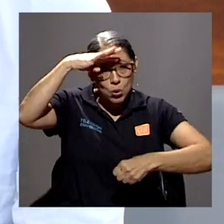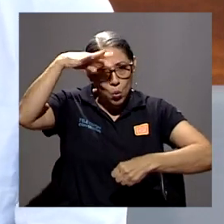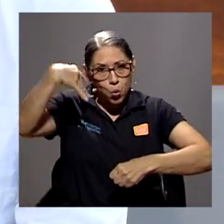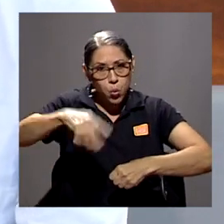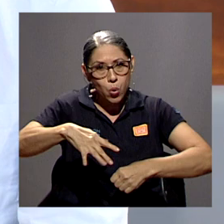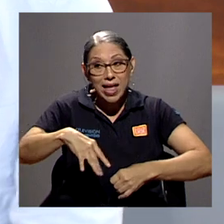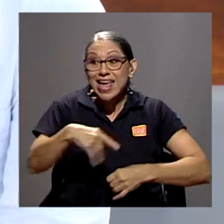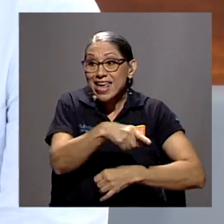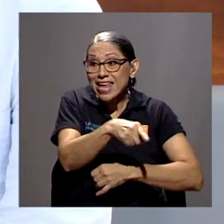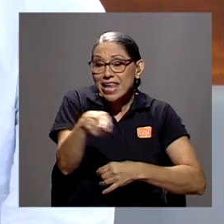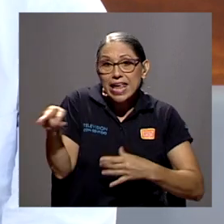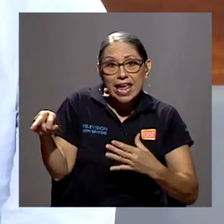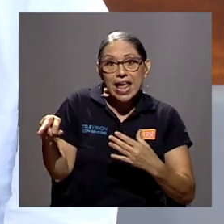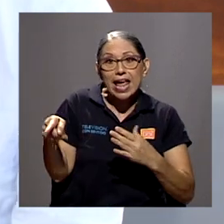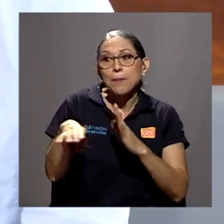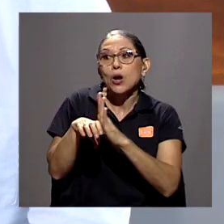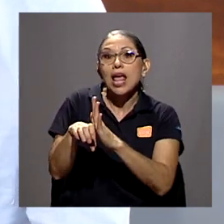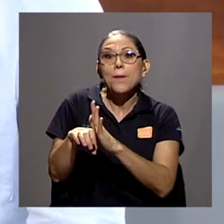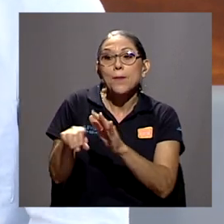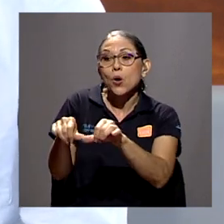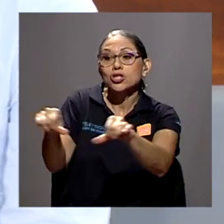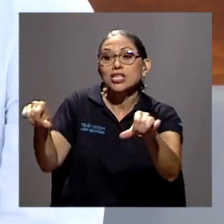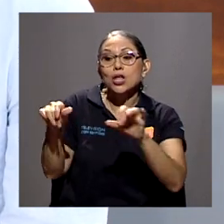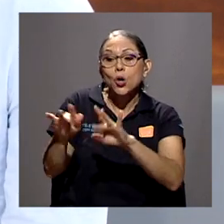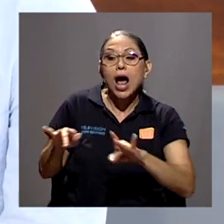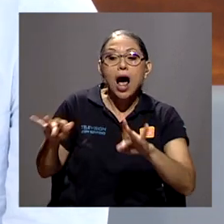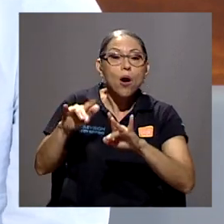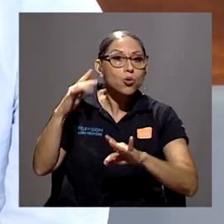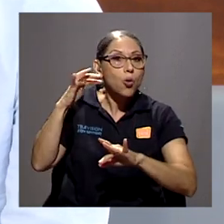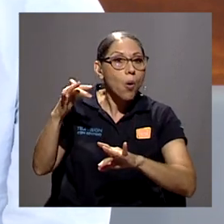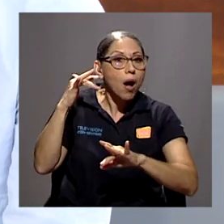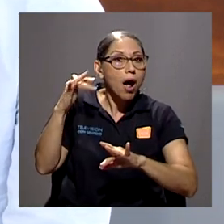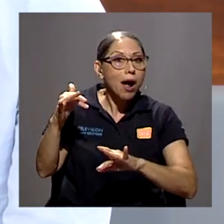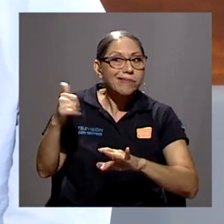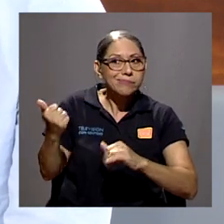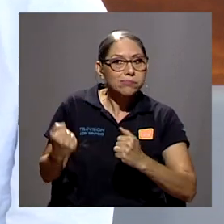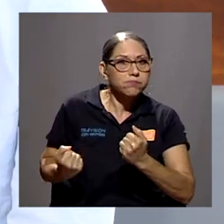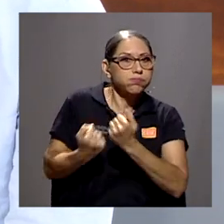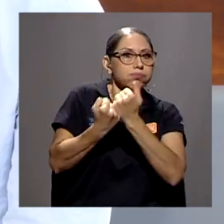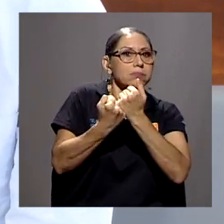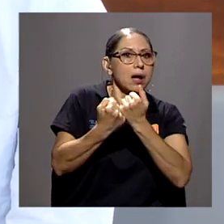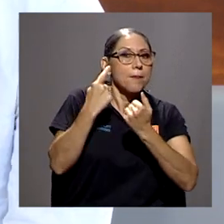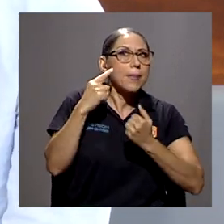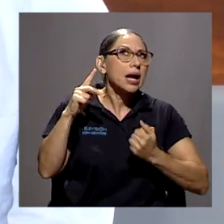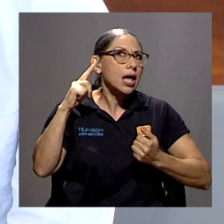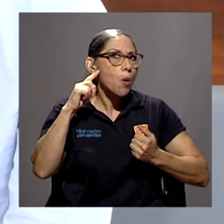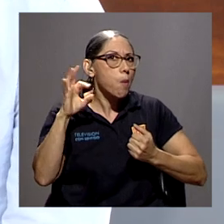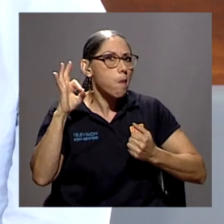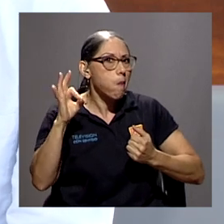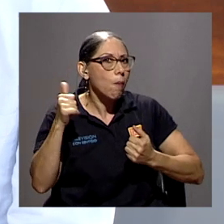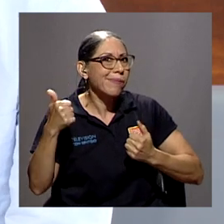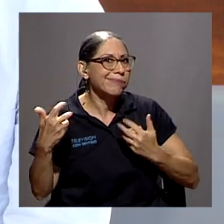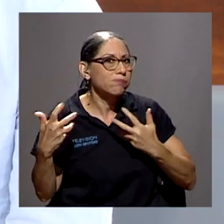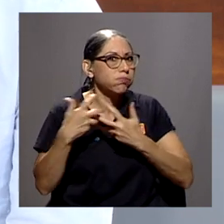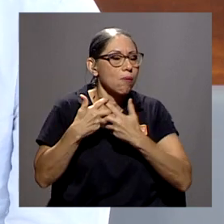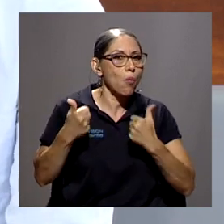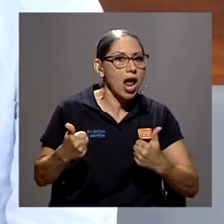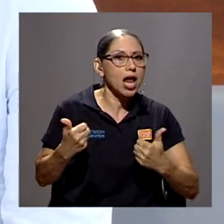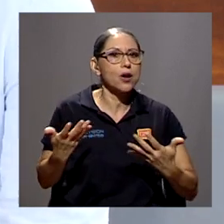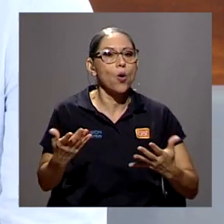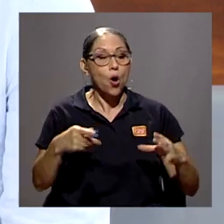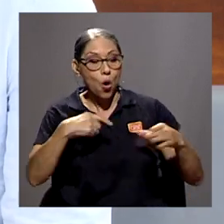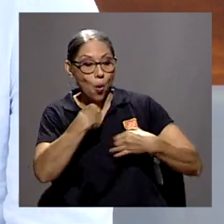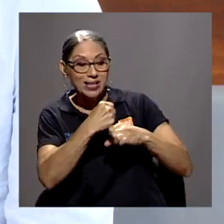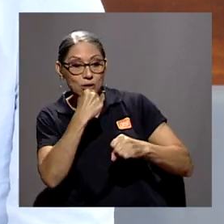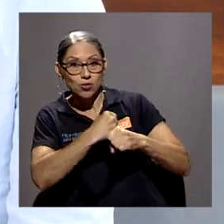del sector de por ejemplo audio que hacer una buena producciones algo audio auditivo en una producción de vídeo